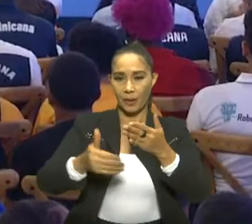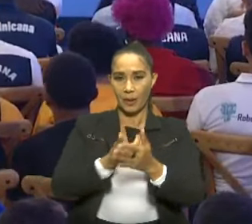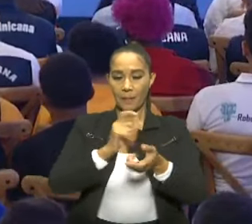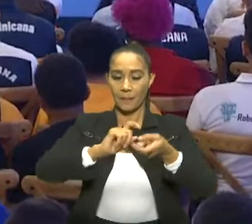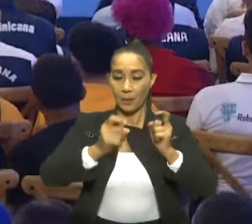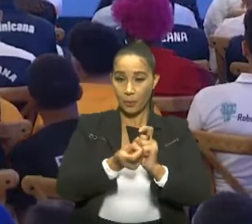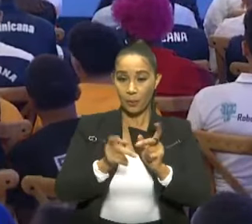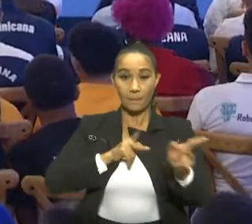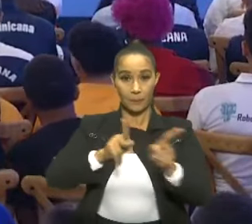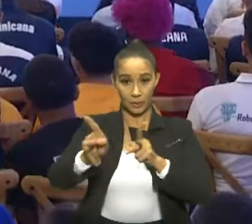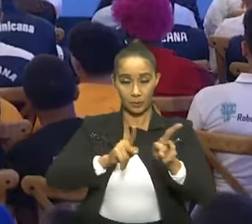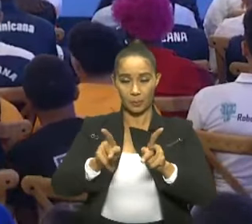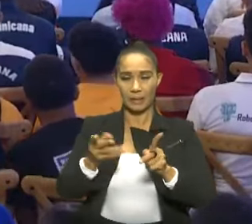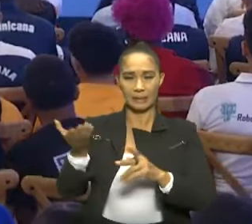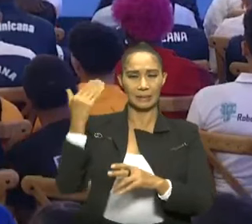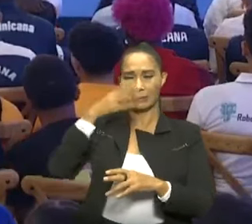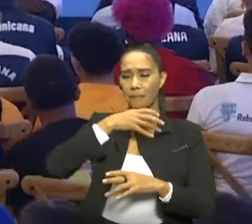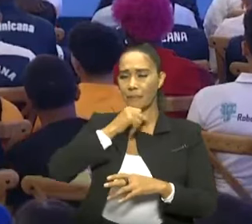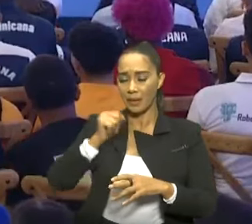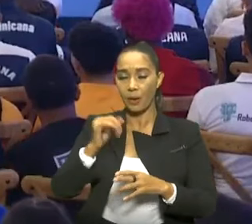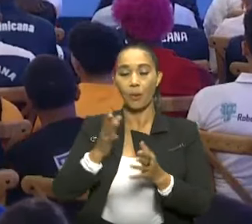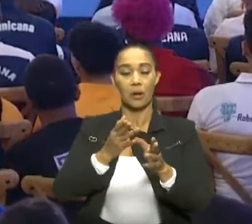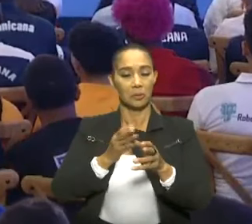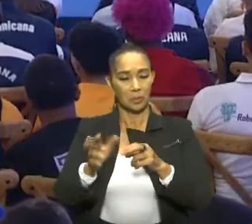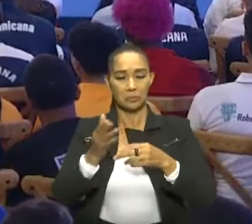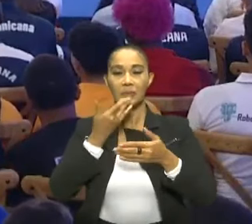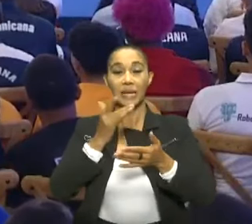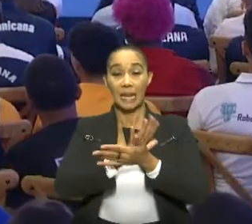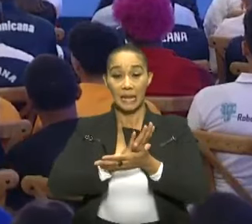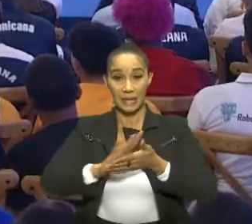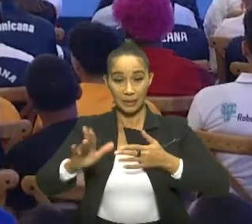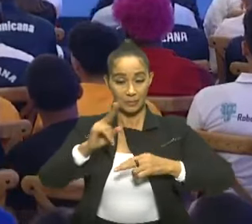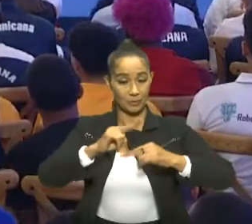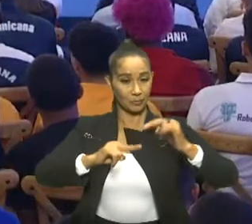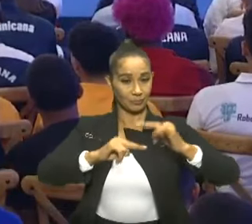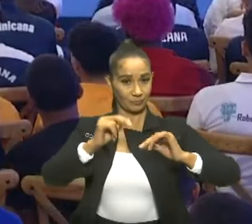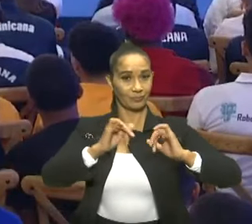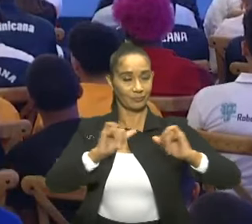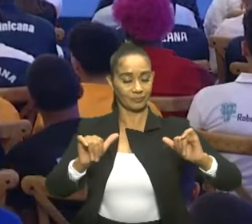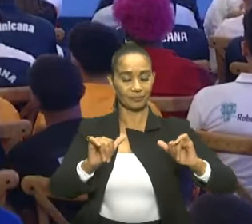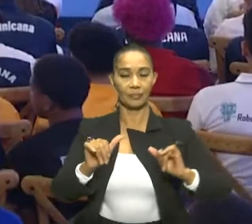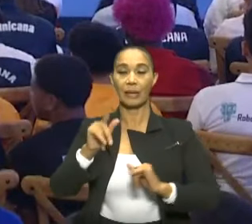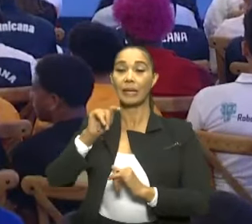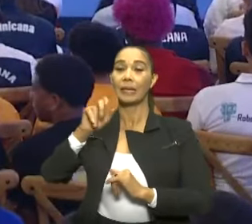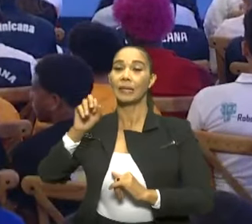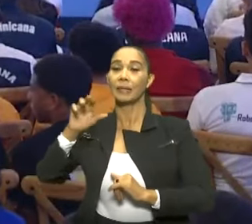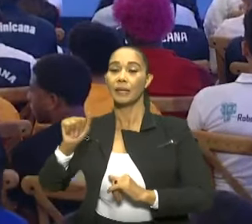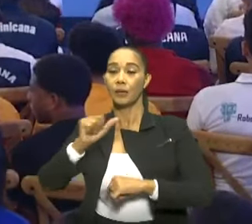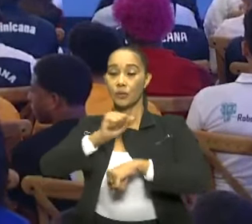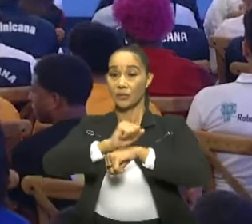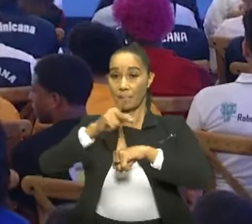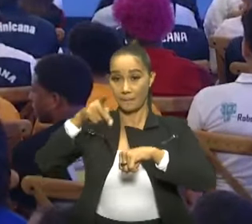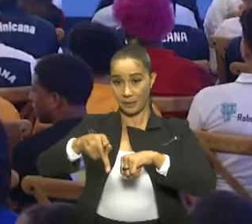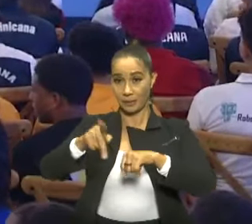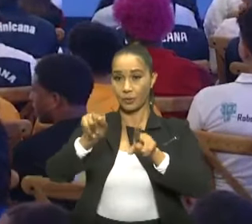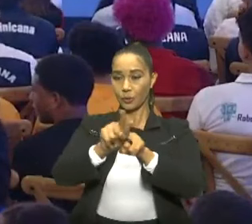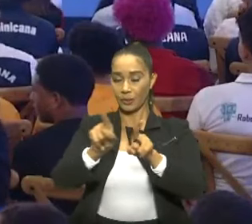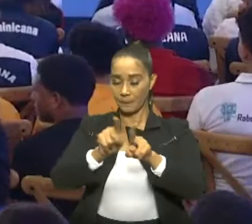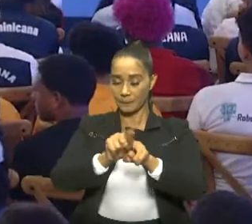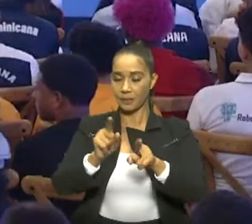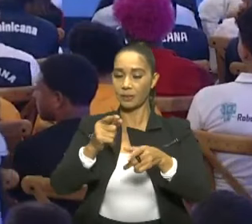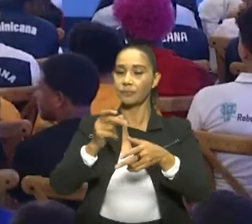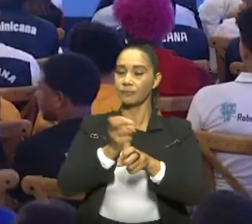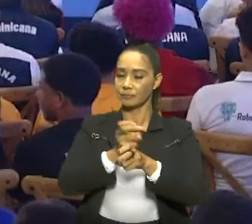Plata, que estaba abandonado. Está también en proceso de remodelación el Estadio Tetelo Vargas de San Pedro de Macorís.